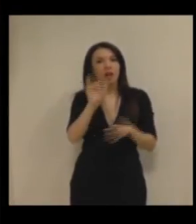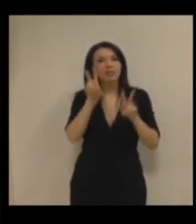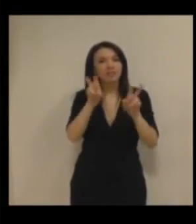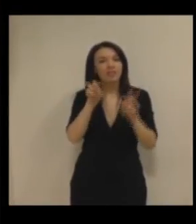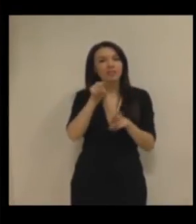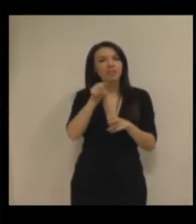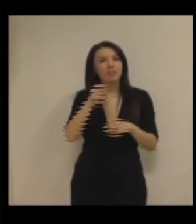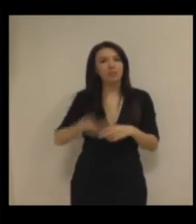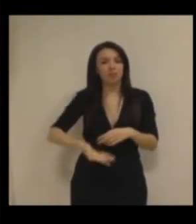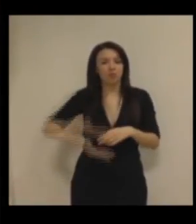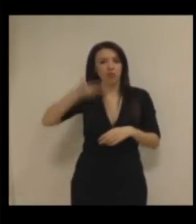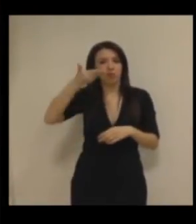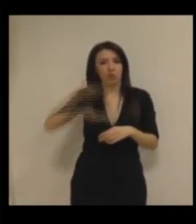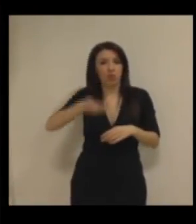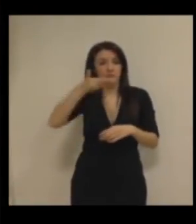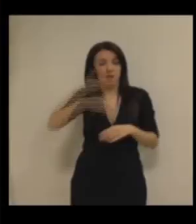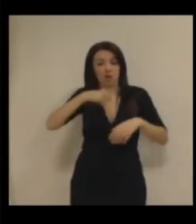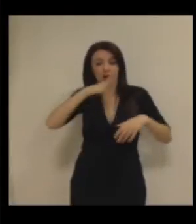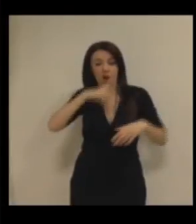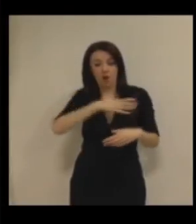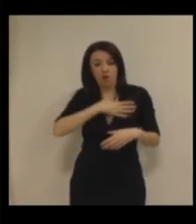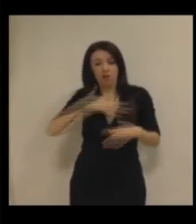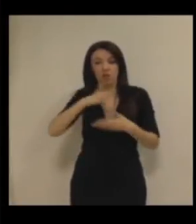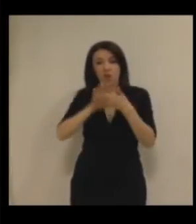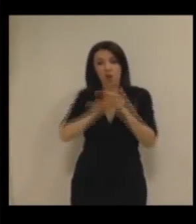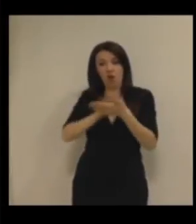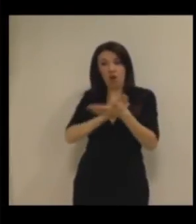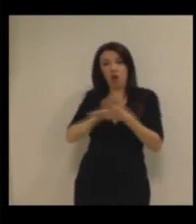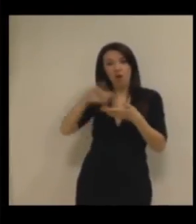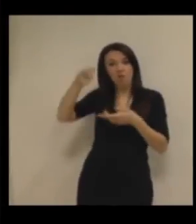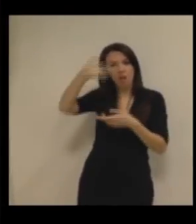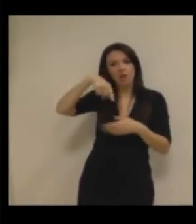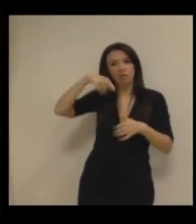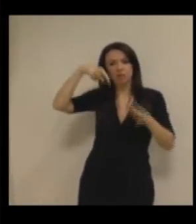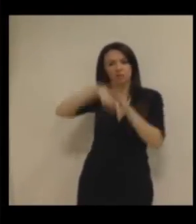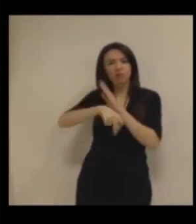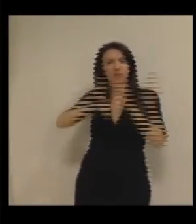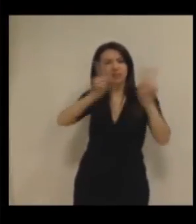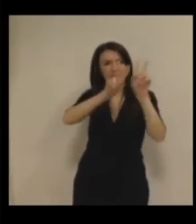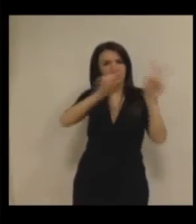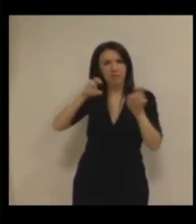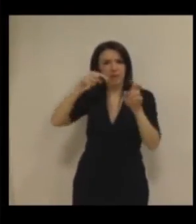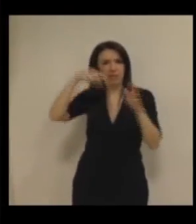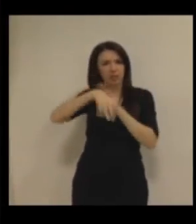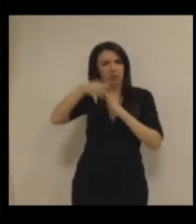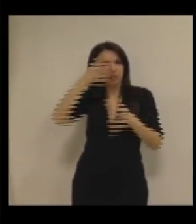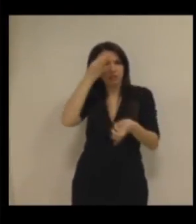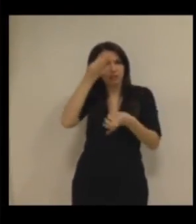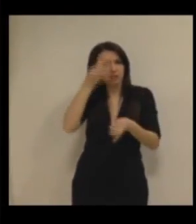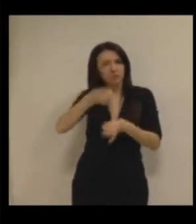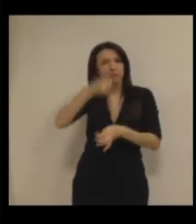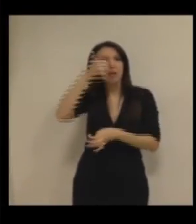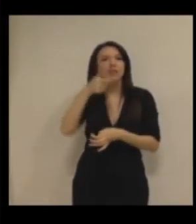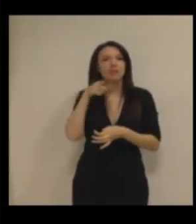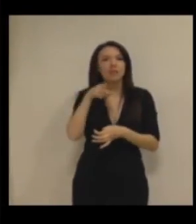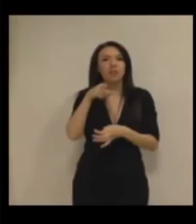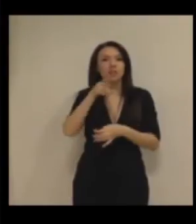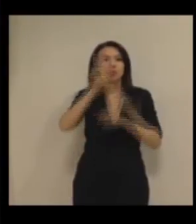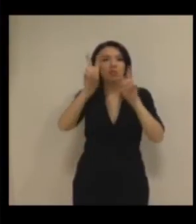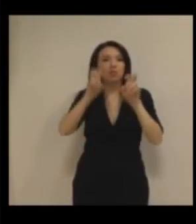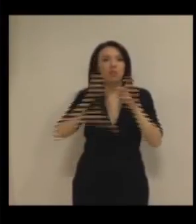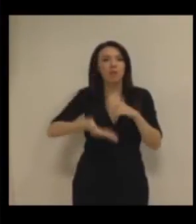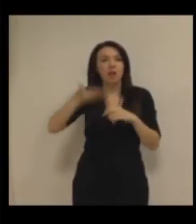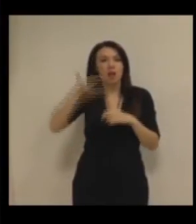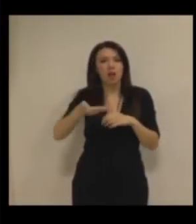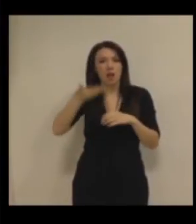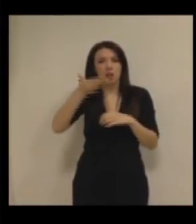aspecto fundamental, porque ahora quiero hablar con vosotros y profundizar en algunos temas, pero hay un aspecto fundamental y